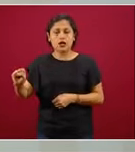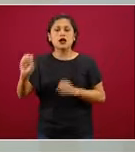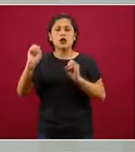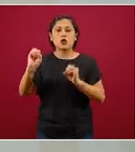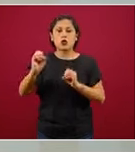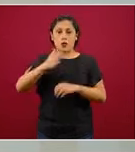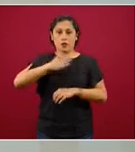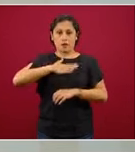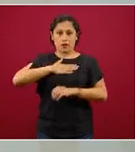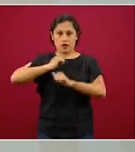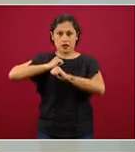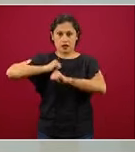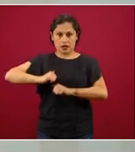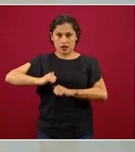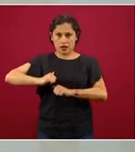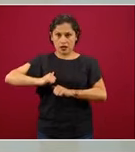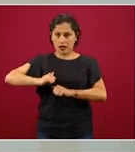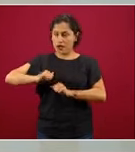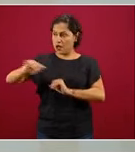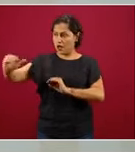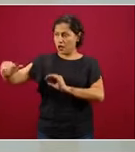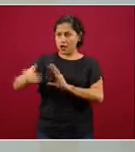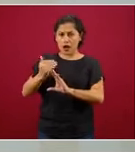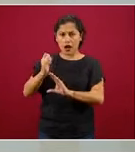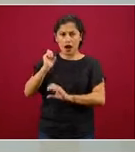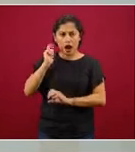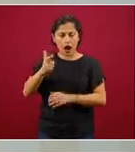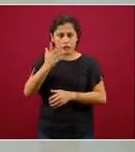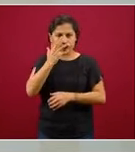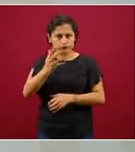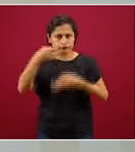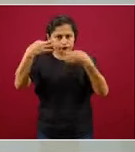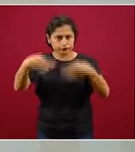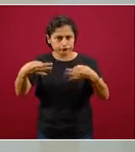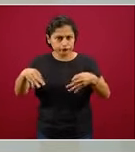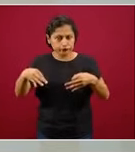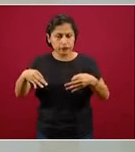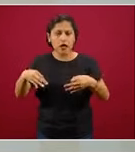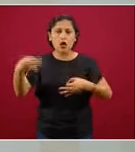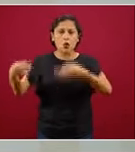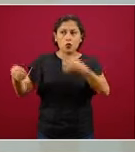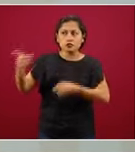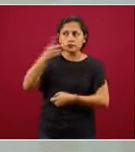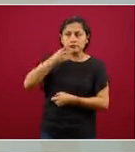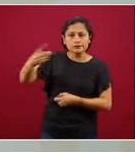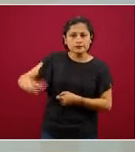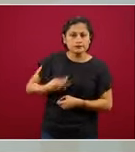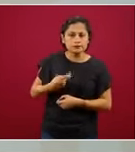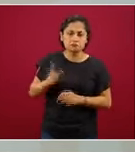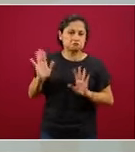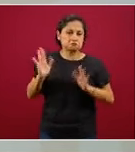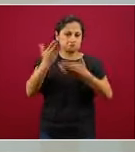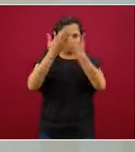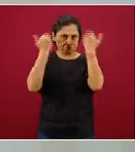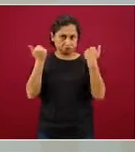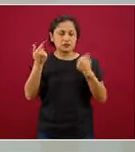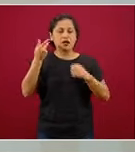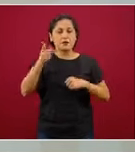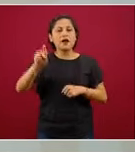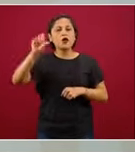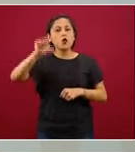mi cargo se haya recibido este tipo de cosas. Sin embargo, efectivamente, esta tarde vi una noticia que decía lo que usted acaba